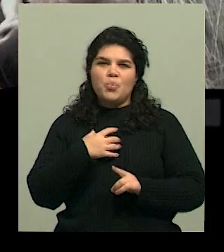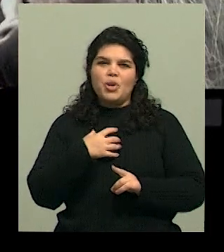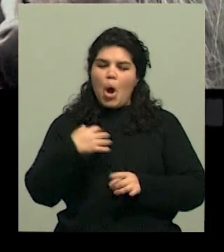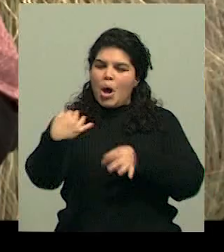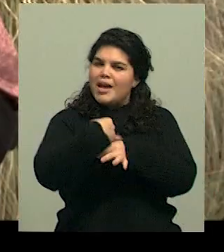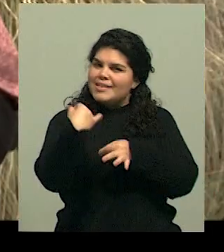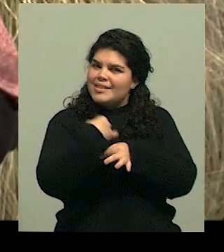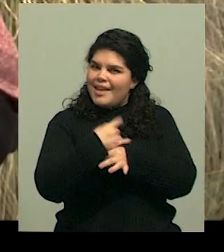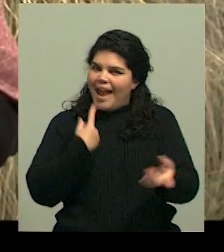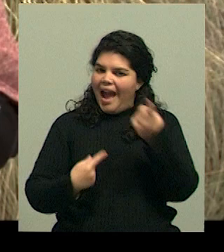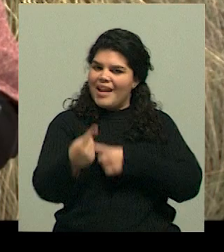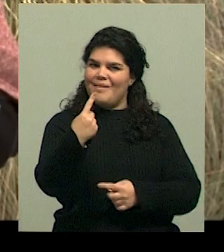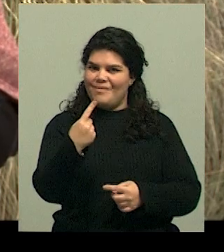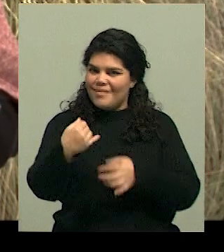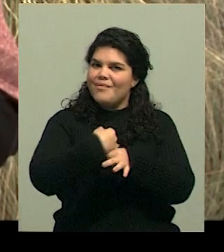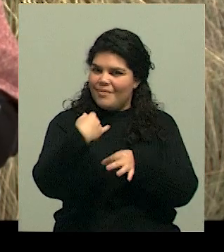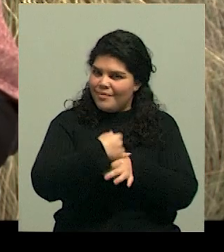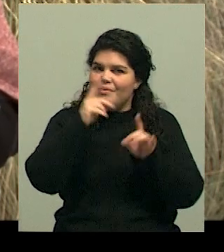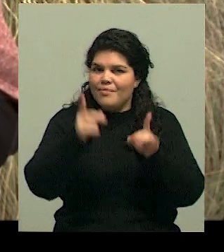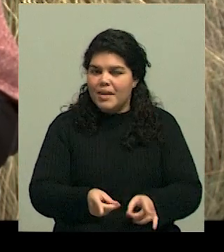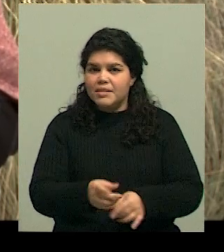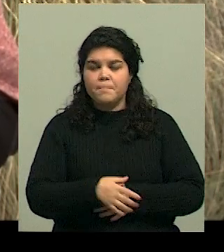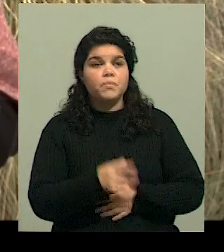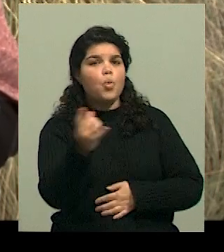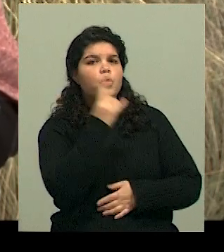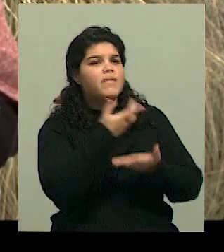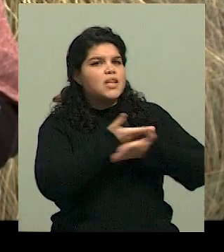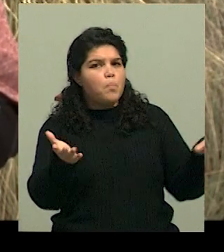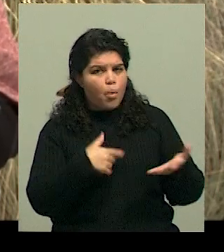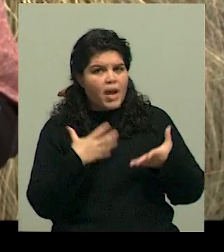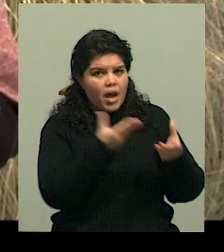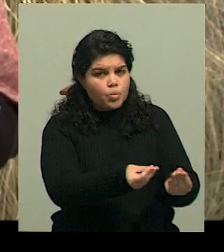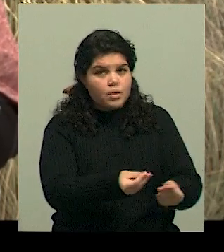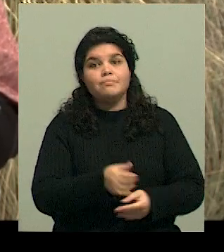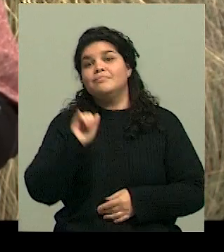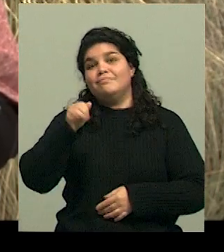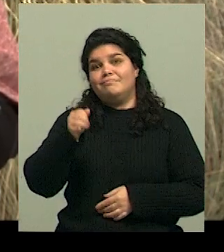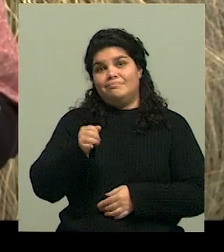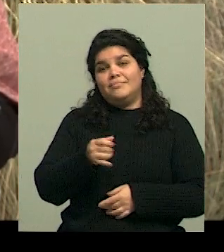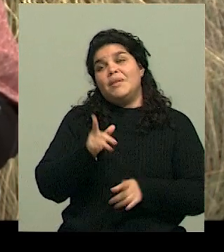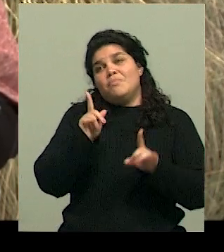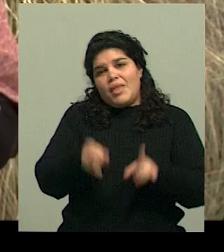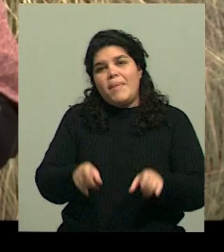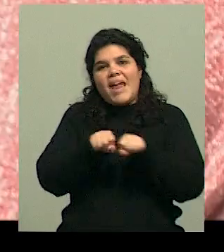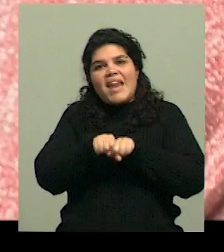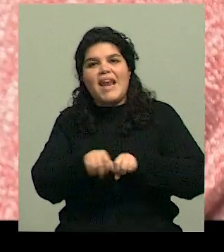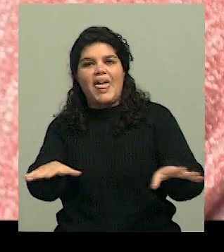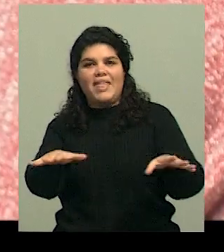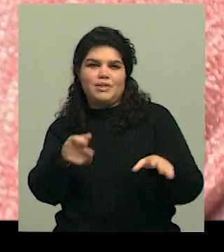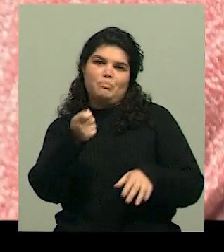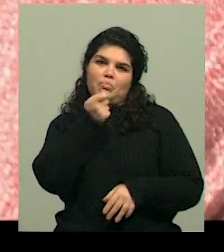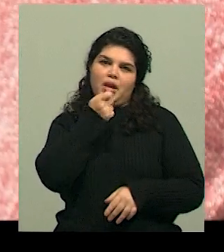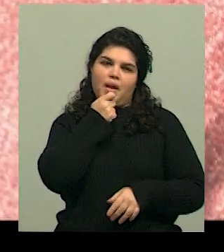clases. La universidad pública te dio esta posibilidad de llevarlo adelante. Las redes sociales, lamentablemente, por ejemplo,